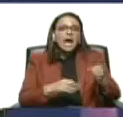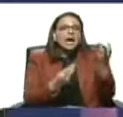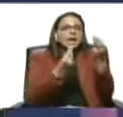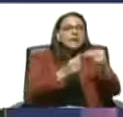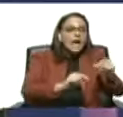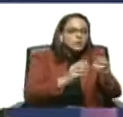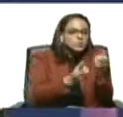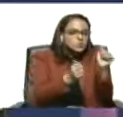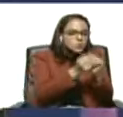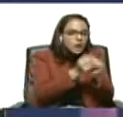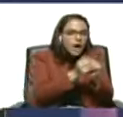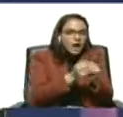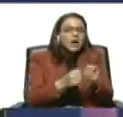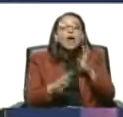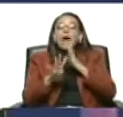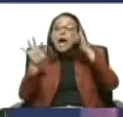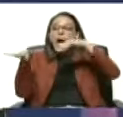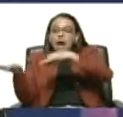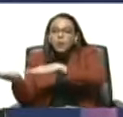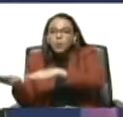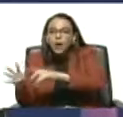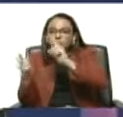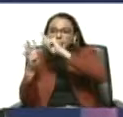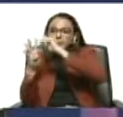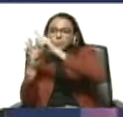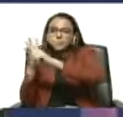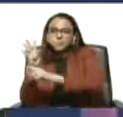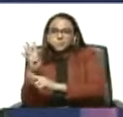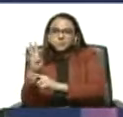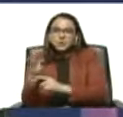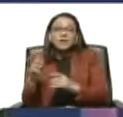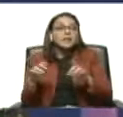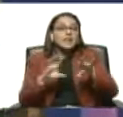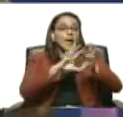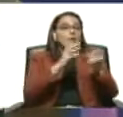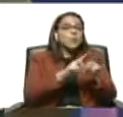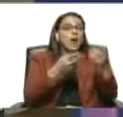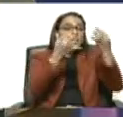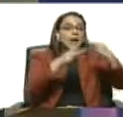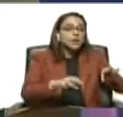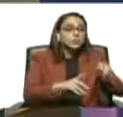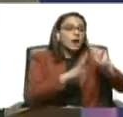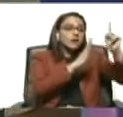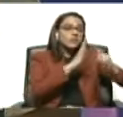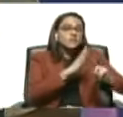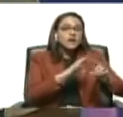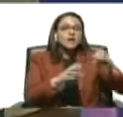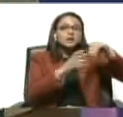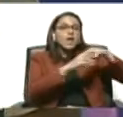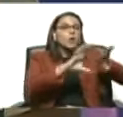de agua, de recursos de agua, de biodiversidad en el mundo.